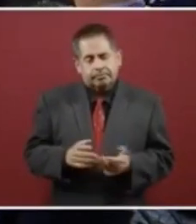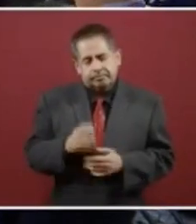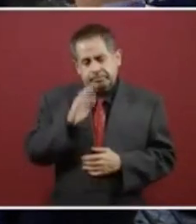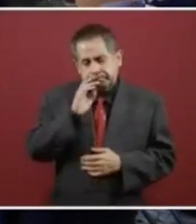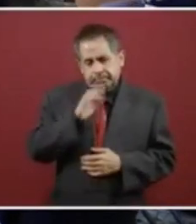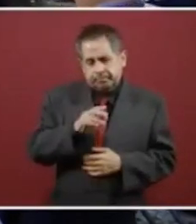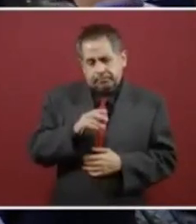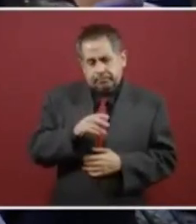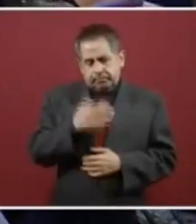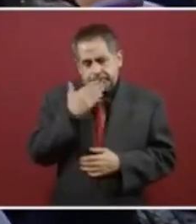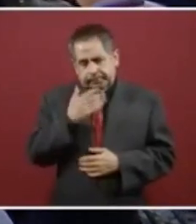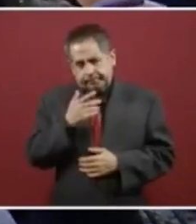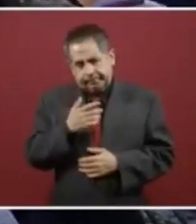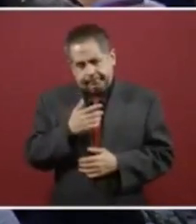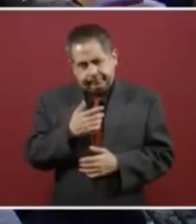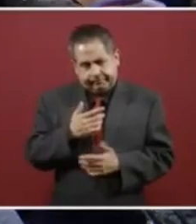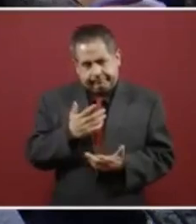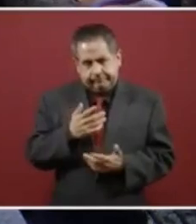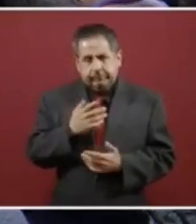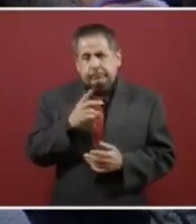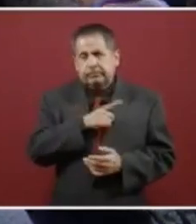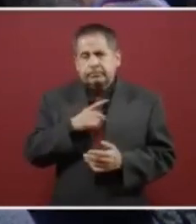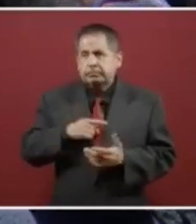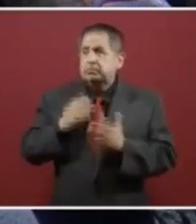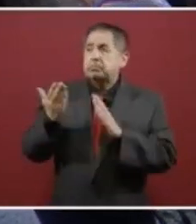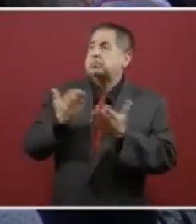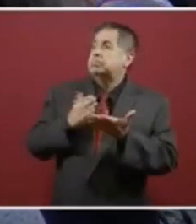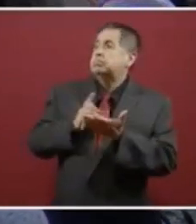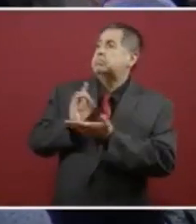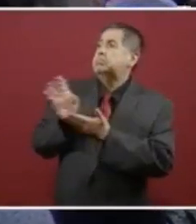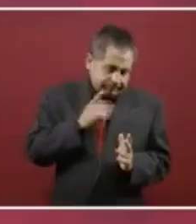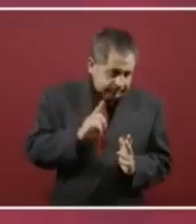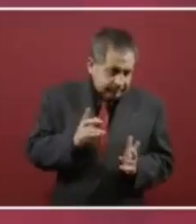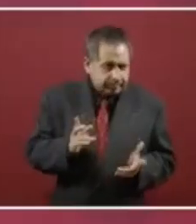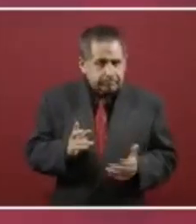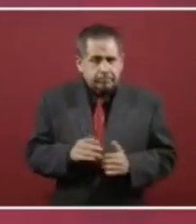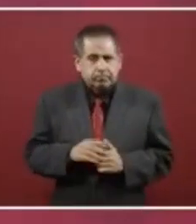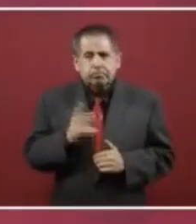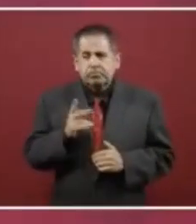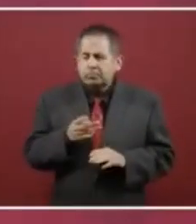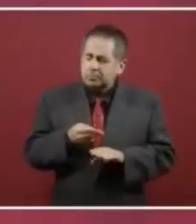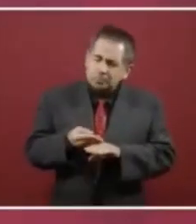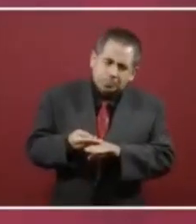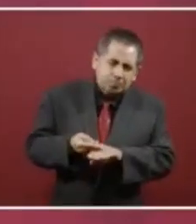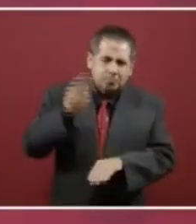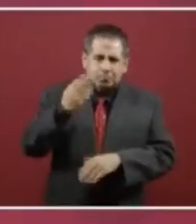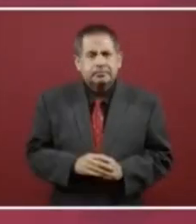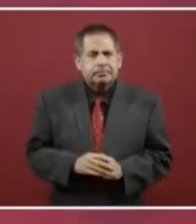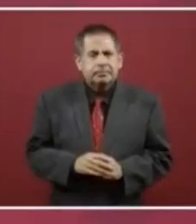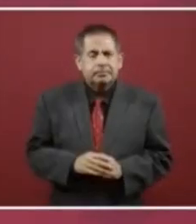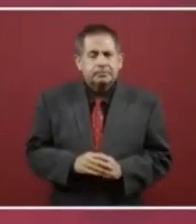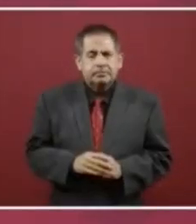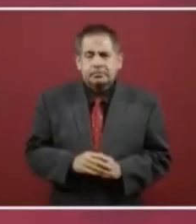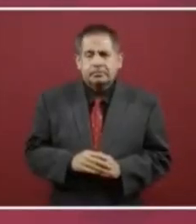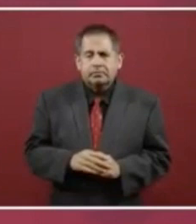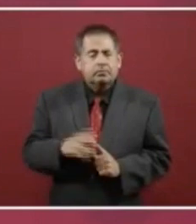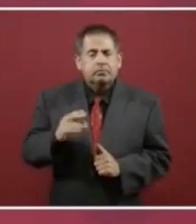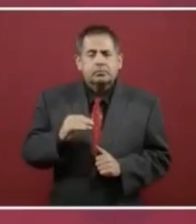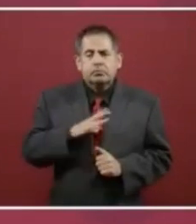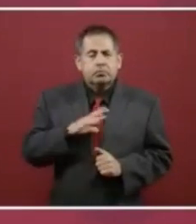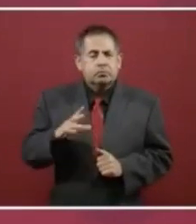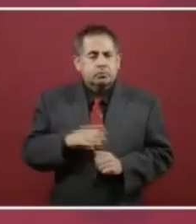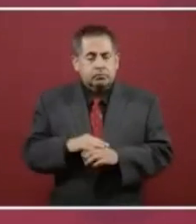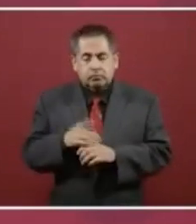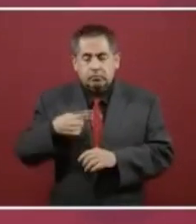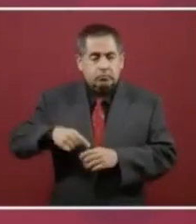que yo lo señale, que yo diga cuál país. Pero vamos muy bien en México. No hay